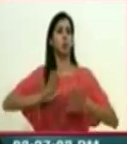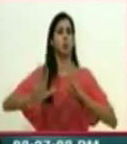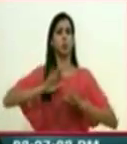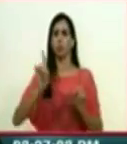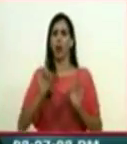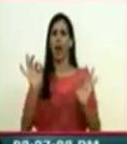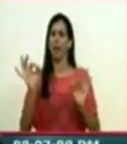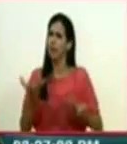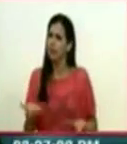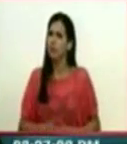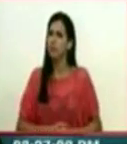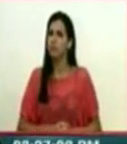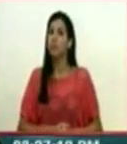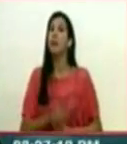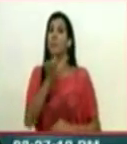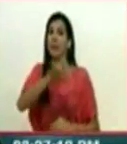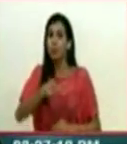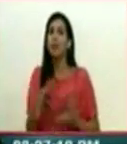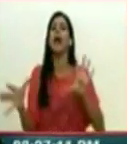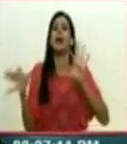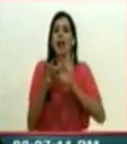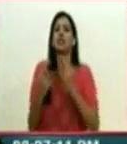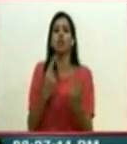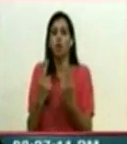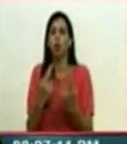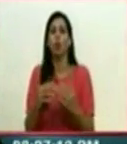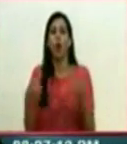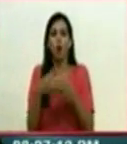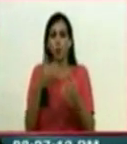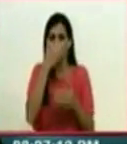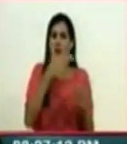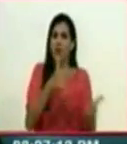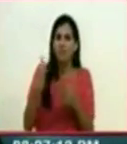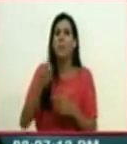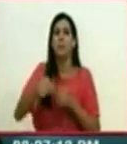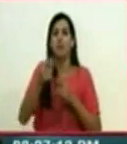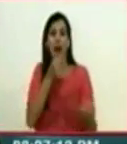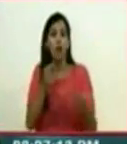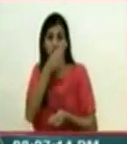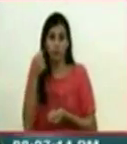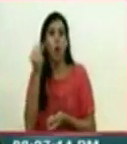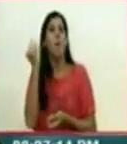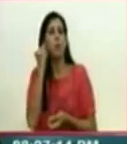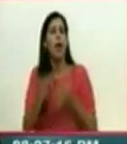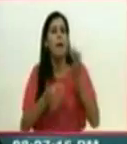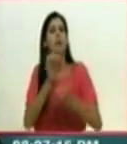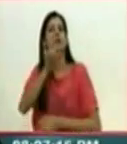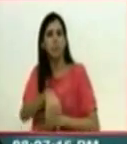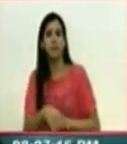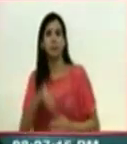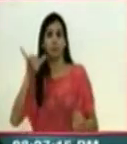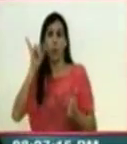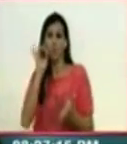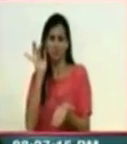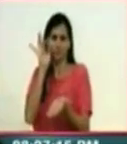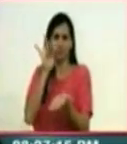responsabilidad, gente que tiene vínculos con el paramilitarismo y con el narcotráfico. Díaz resaltó que desde el arribo a